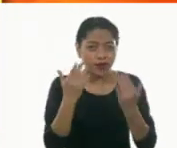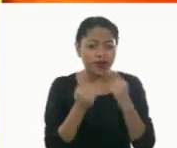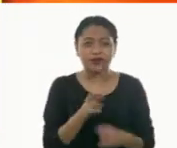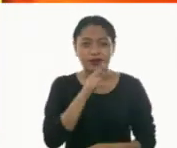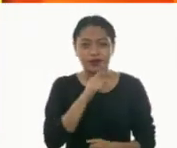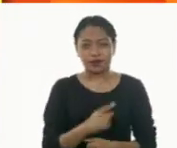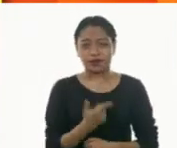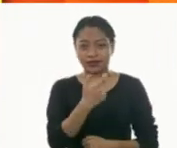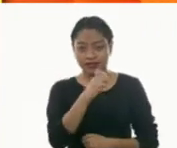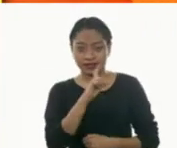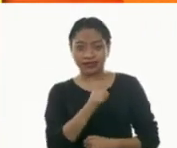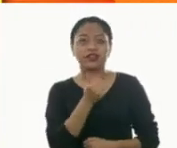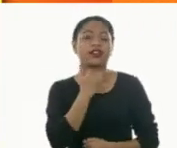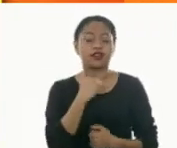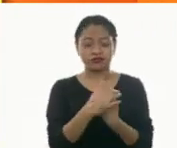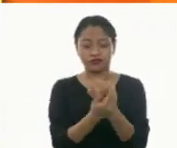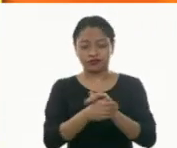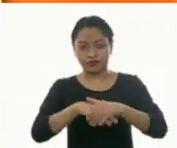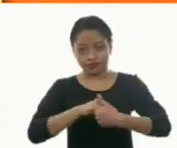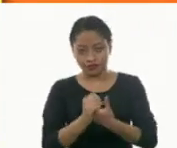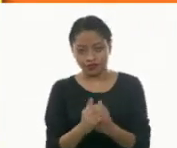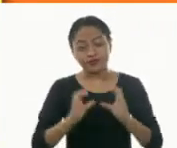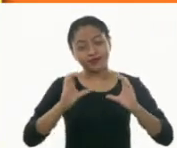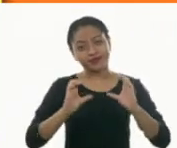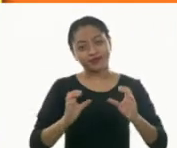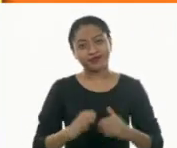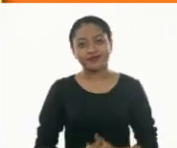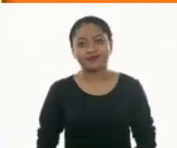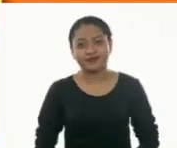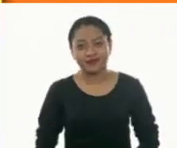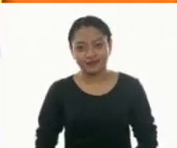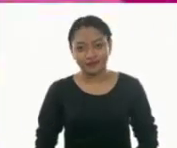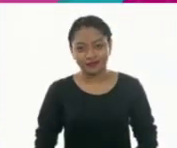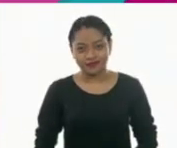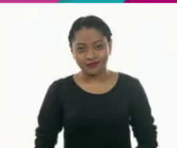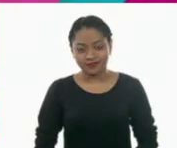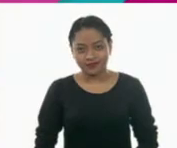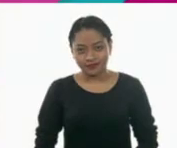usa desinfectantes a base de alcohol. ¡Cuídate!